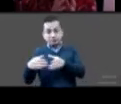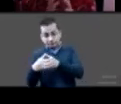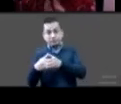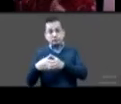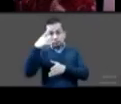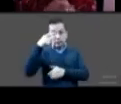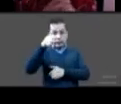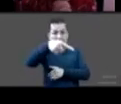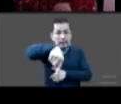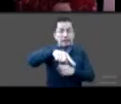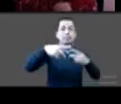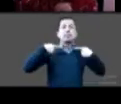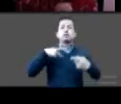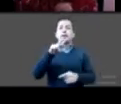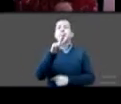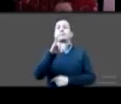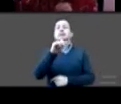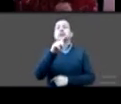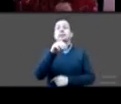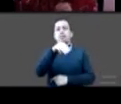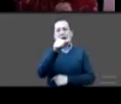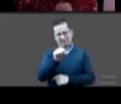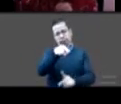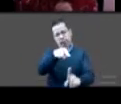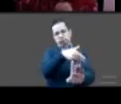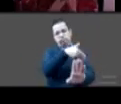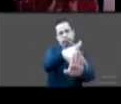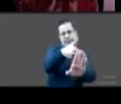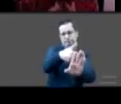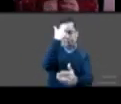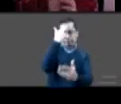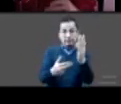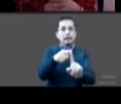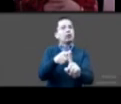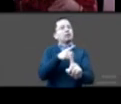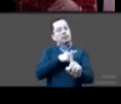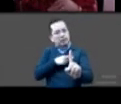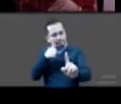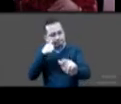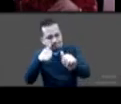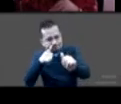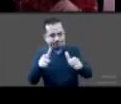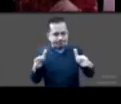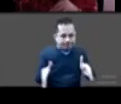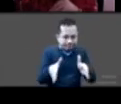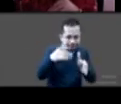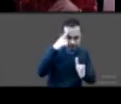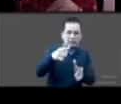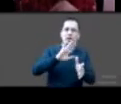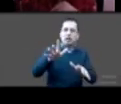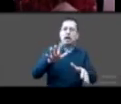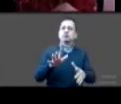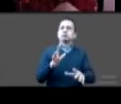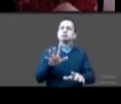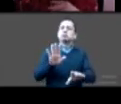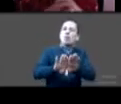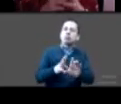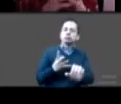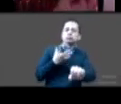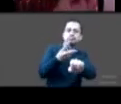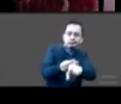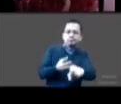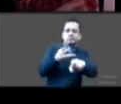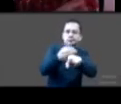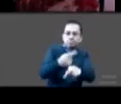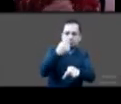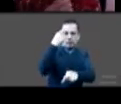veces directas, a veces indirectas, puedan retomar su proyecto de vida, ¿no? De modo que